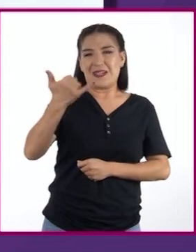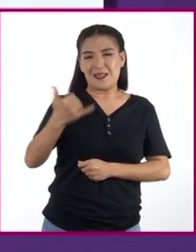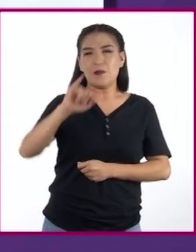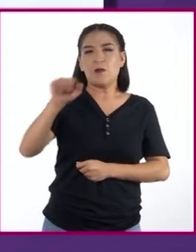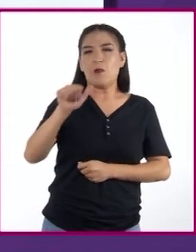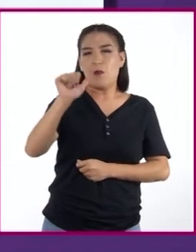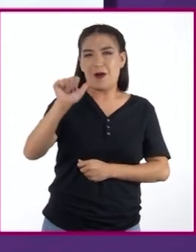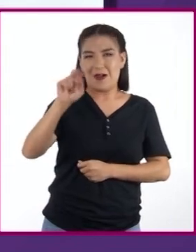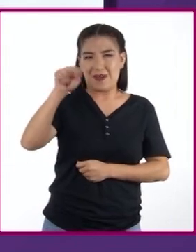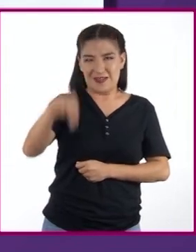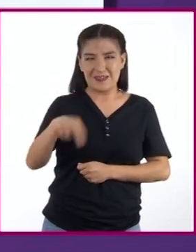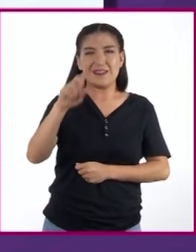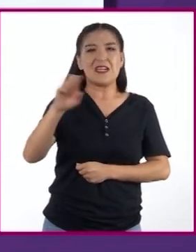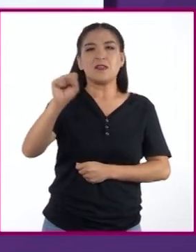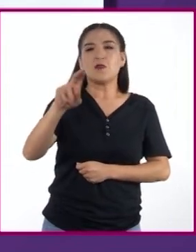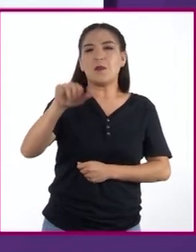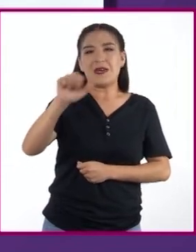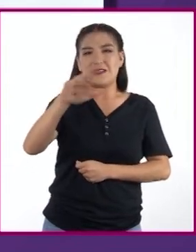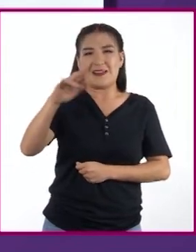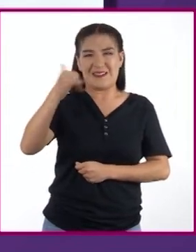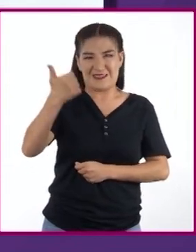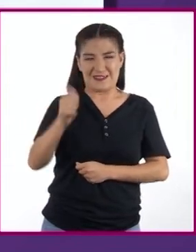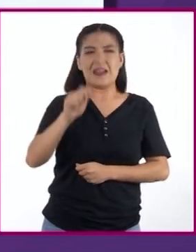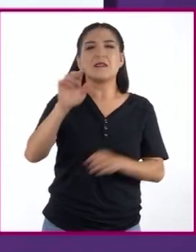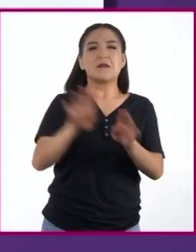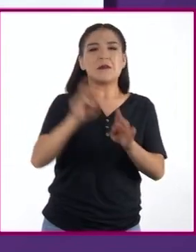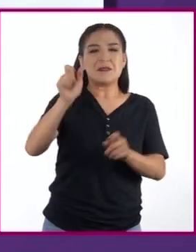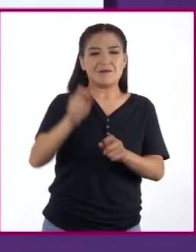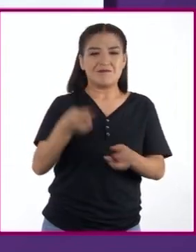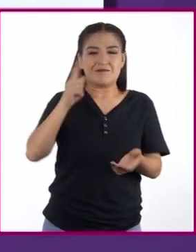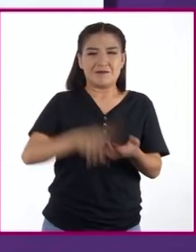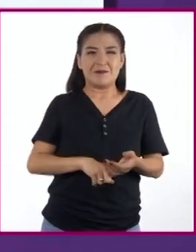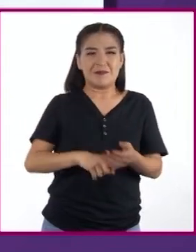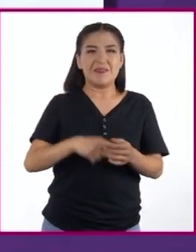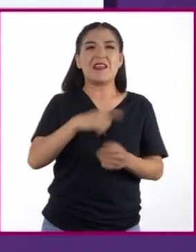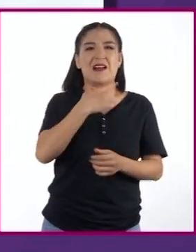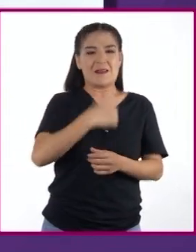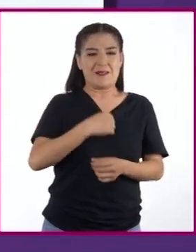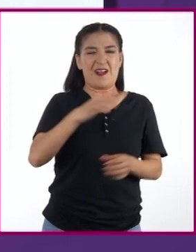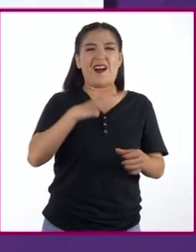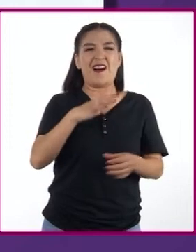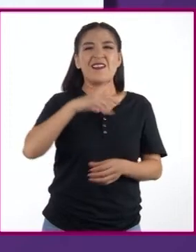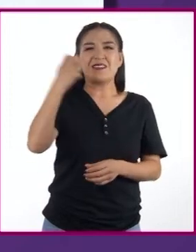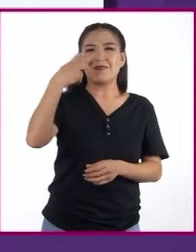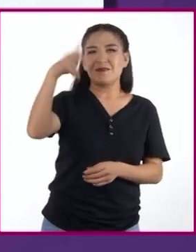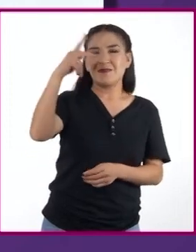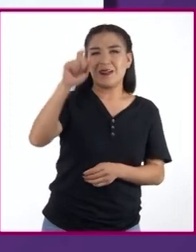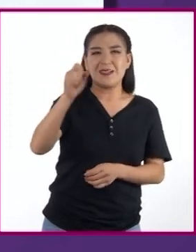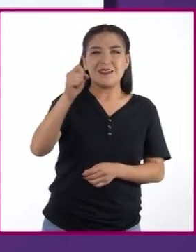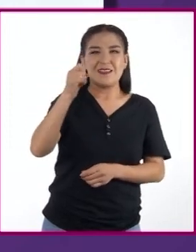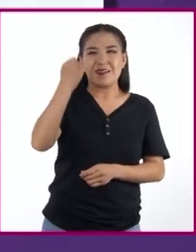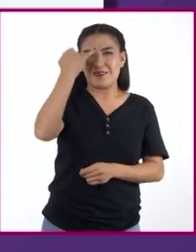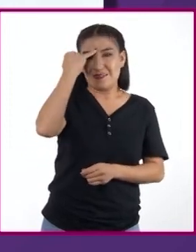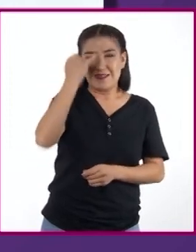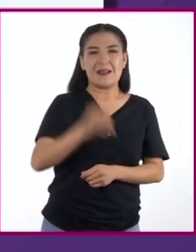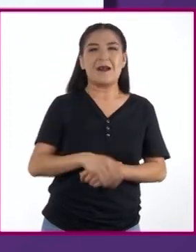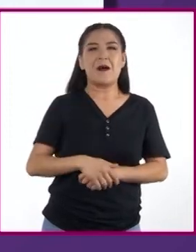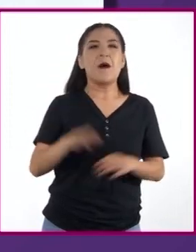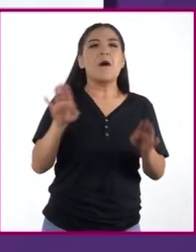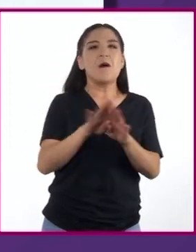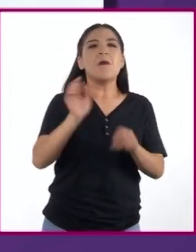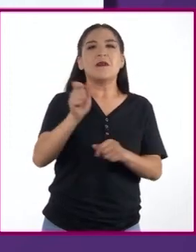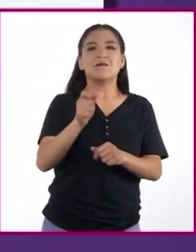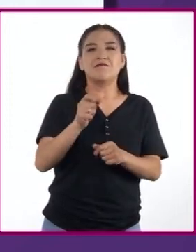ejemplo, tenía un esclavo originario de Calicut, India, a quien había adquirido